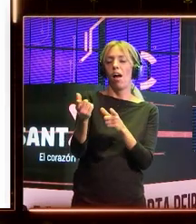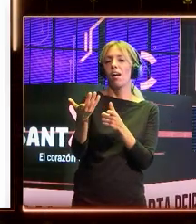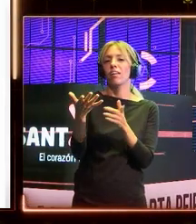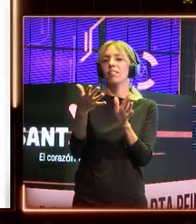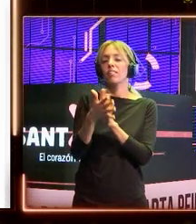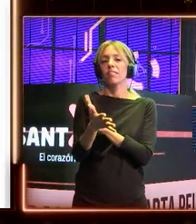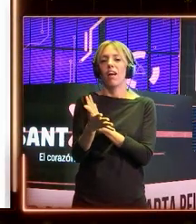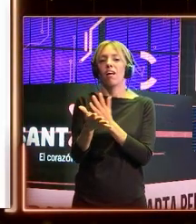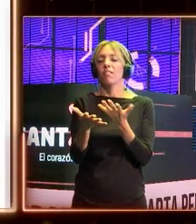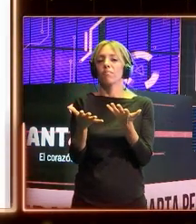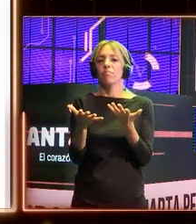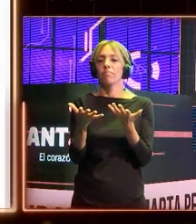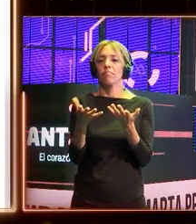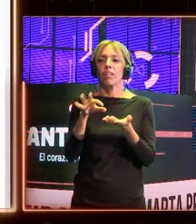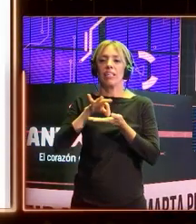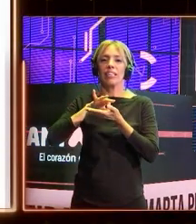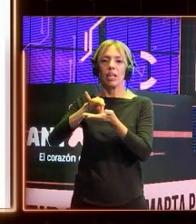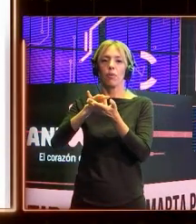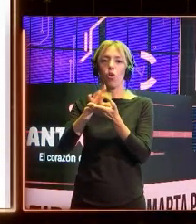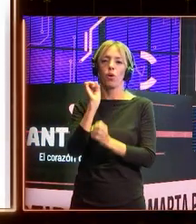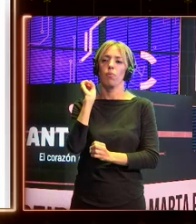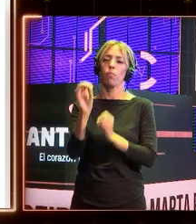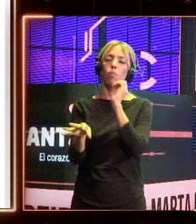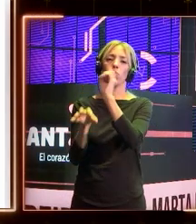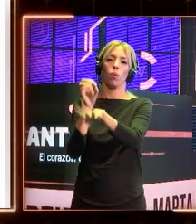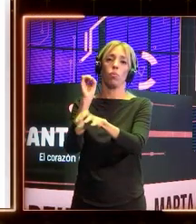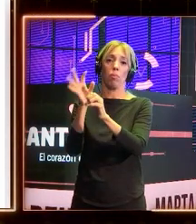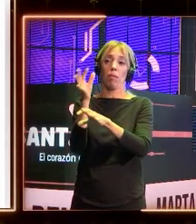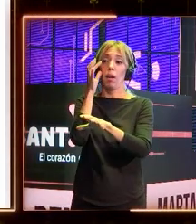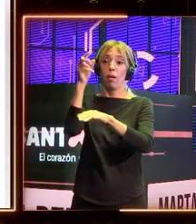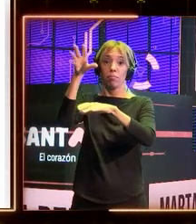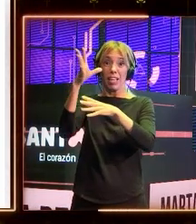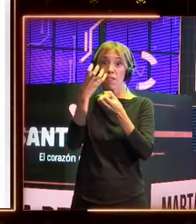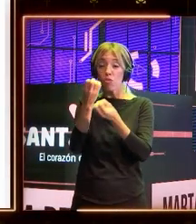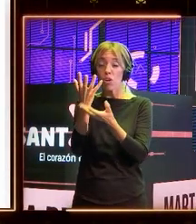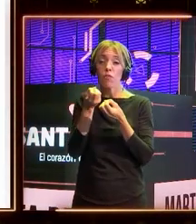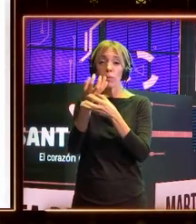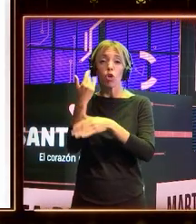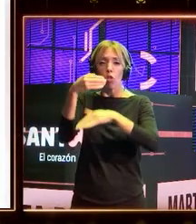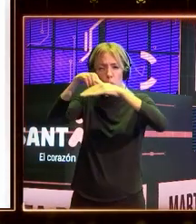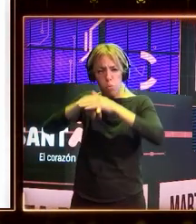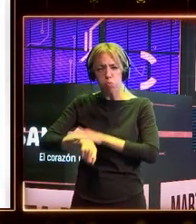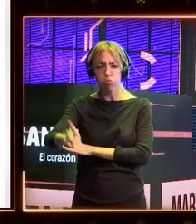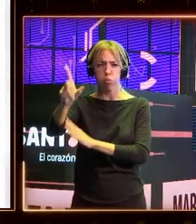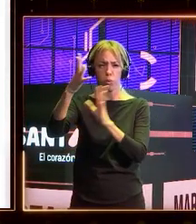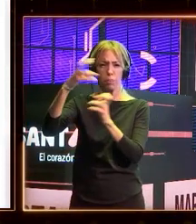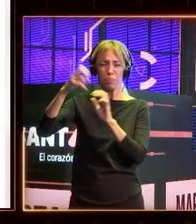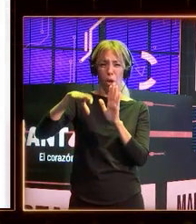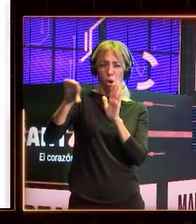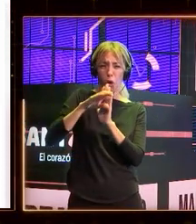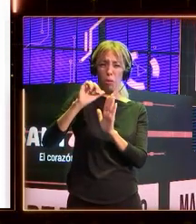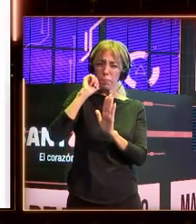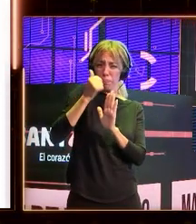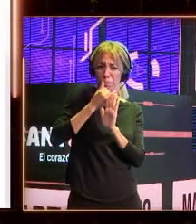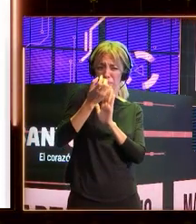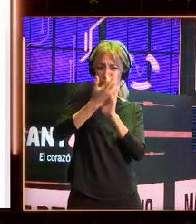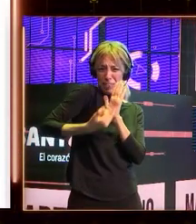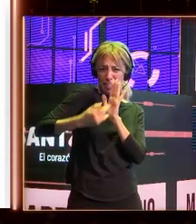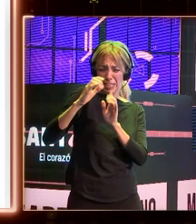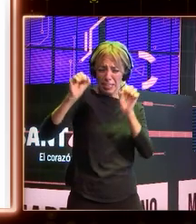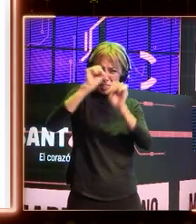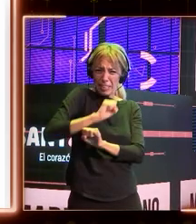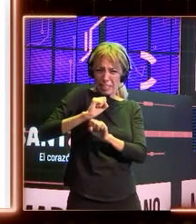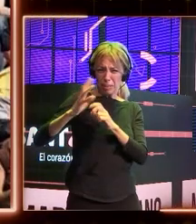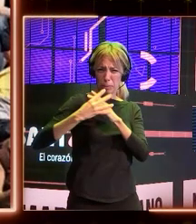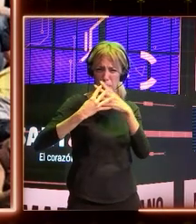grandes concentraciones de servidores en lugares muy oscuros de la galaxia que están protegidos generalmente por criptografía, alambres, metralletas y